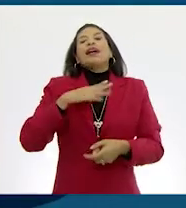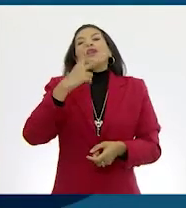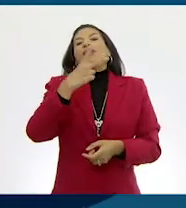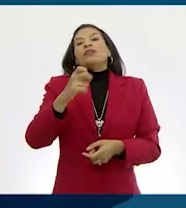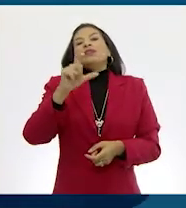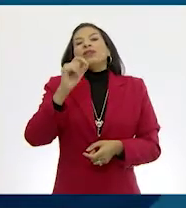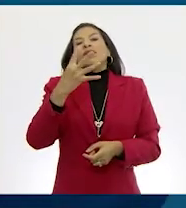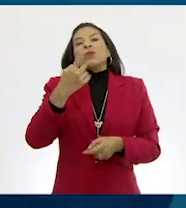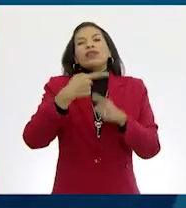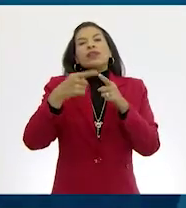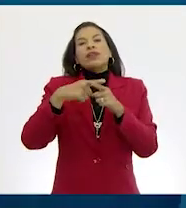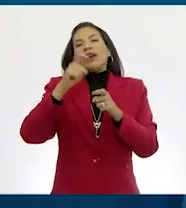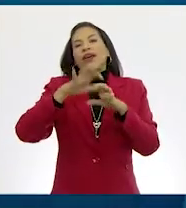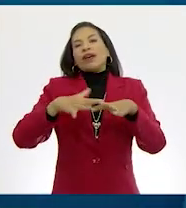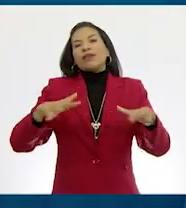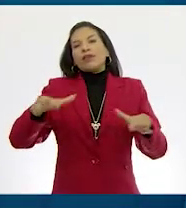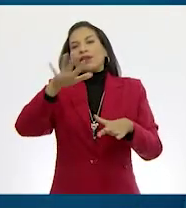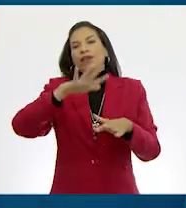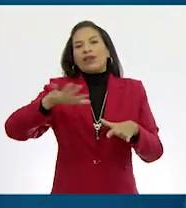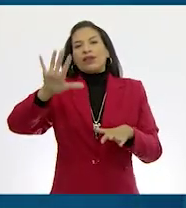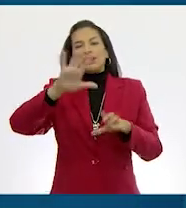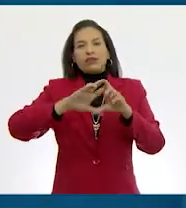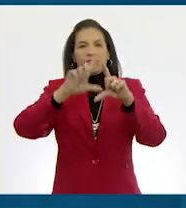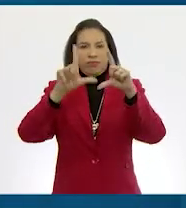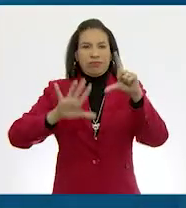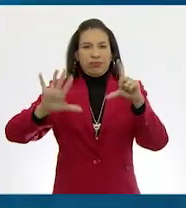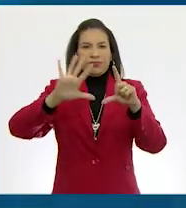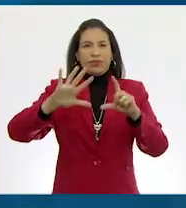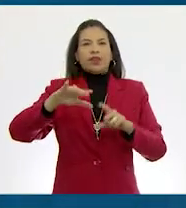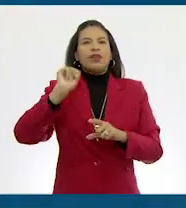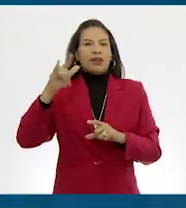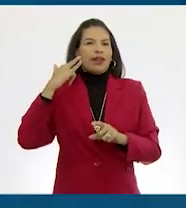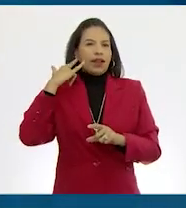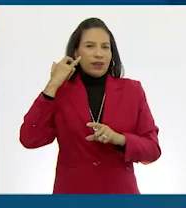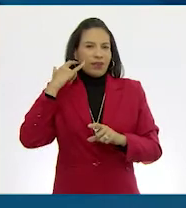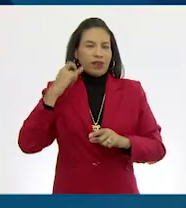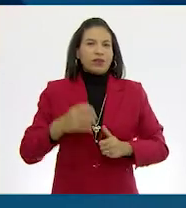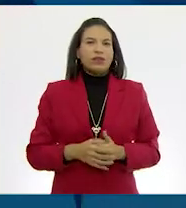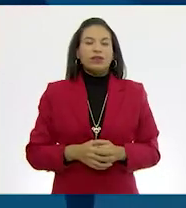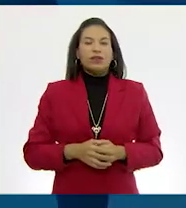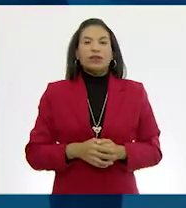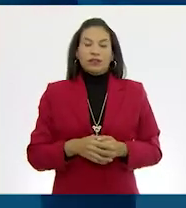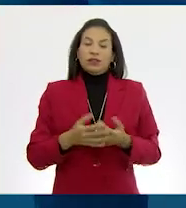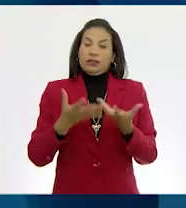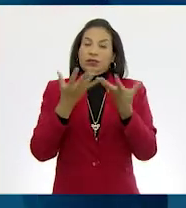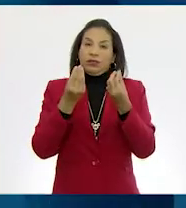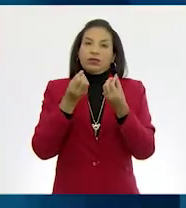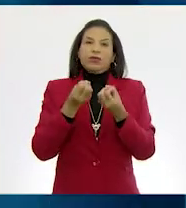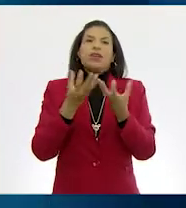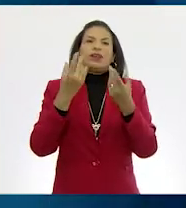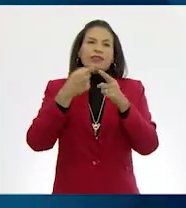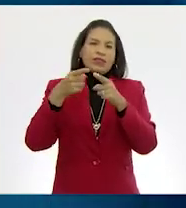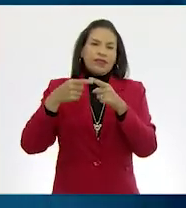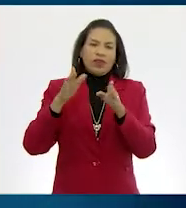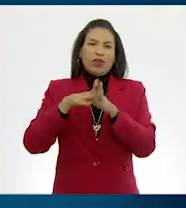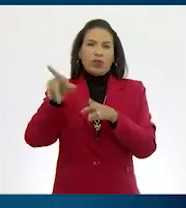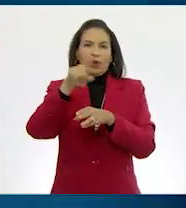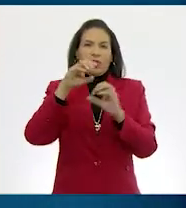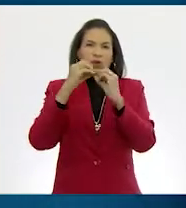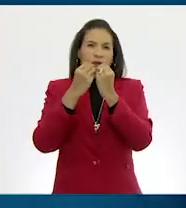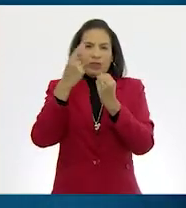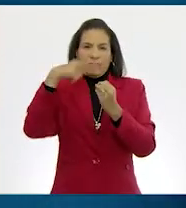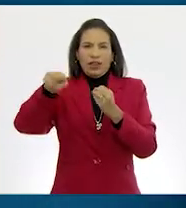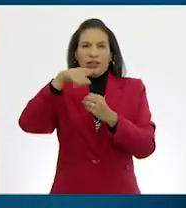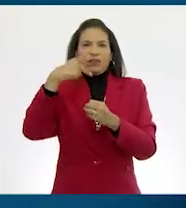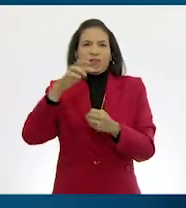224 en las aguas del alto golfo de california un número crítico para cualquier organismo exclusivo de